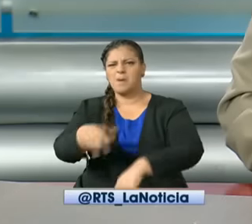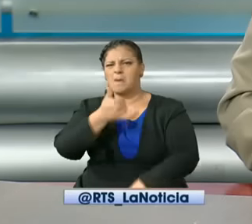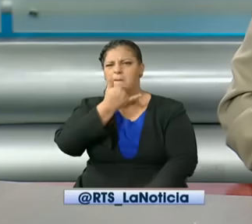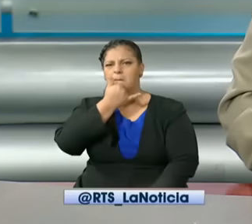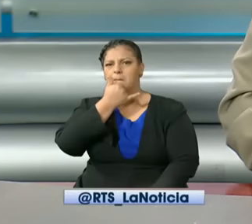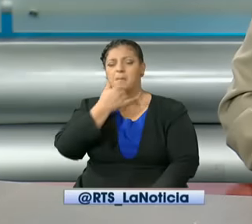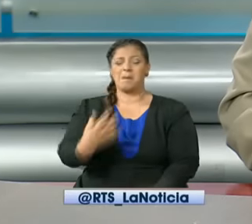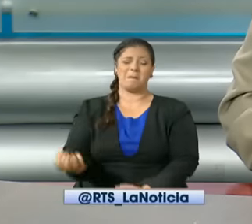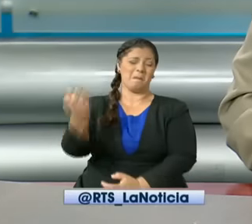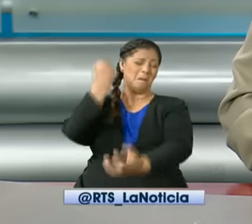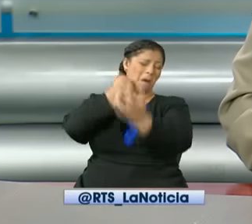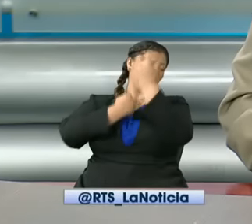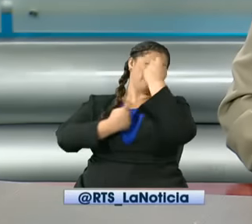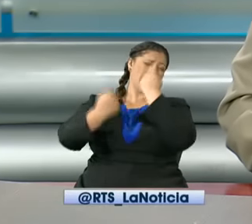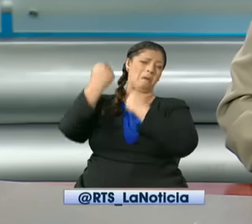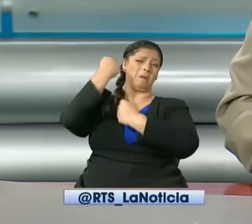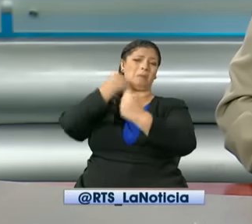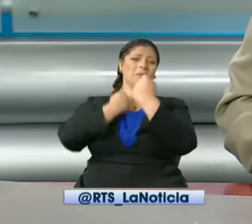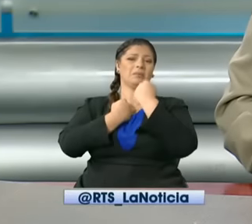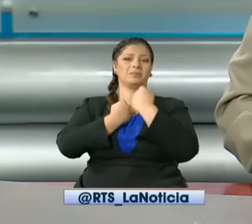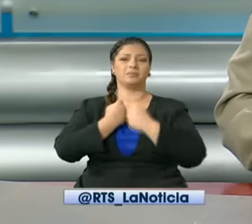por represalias.